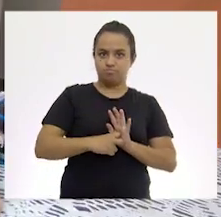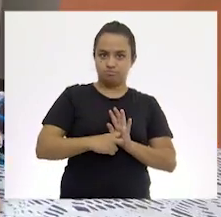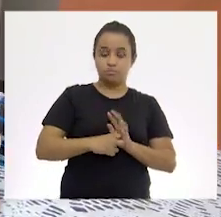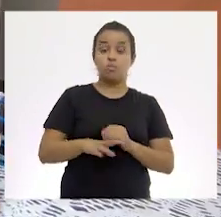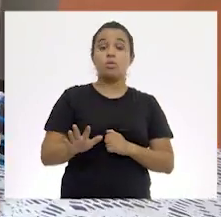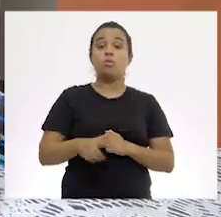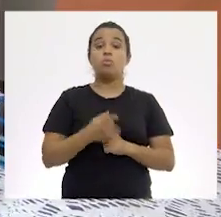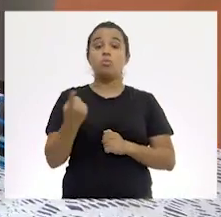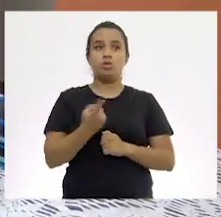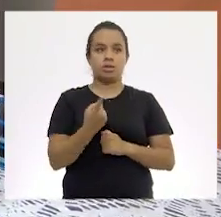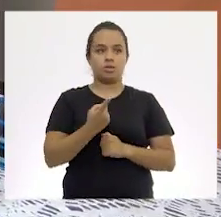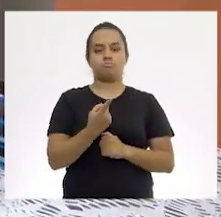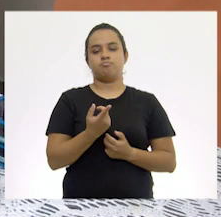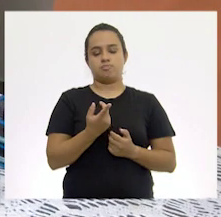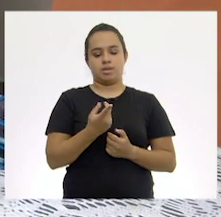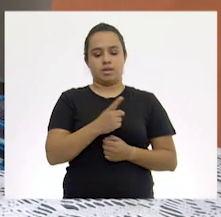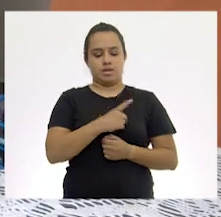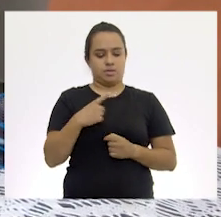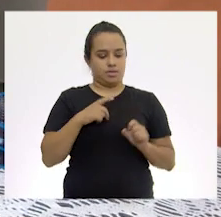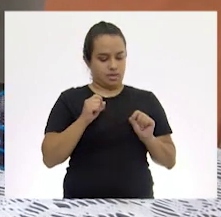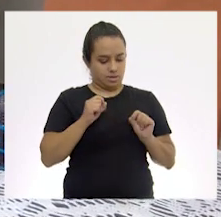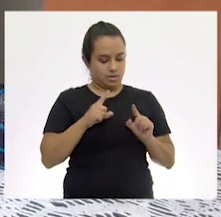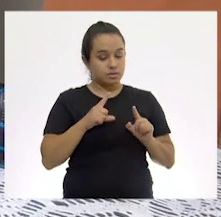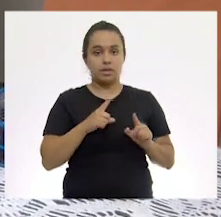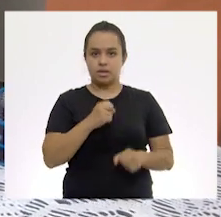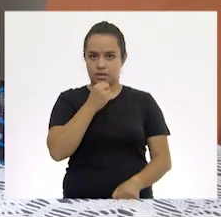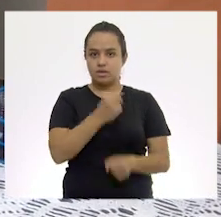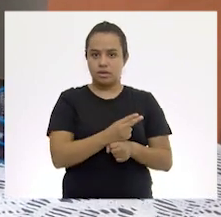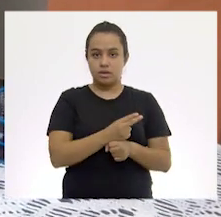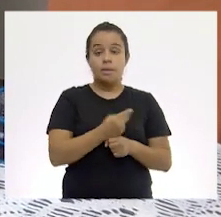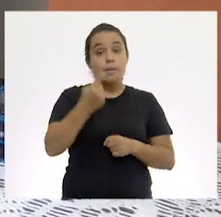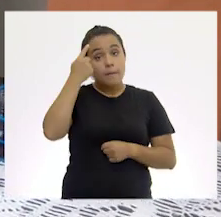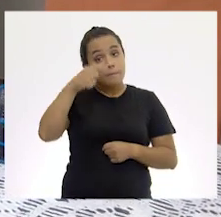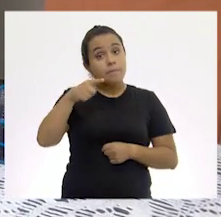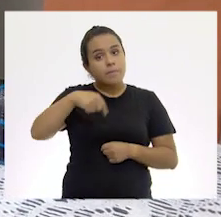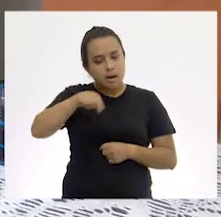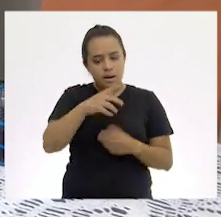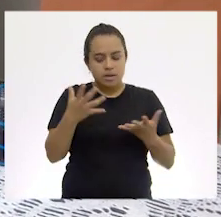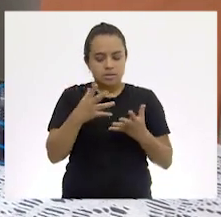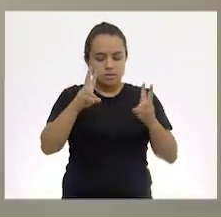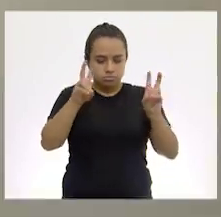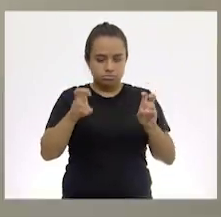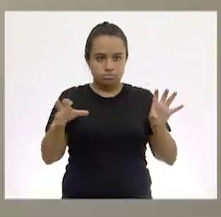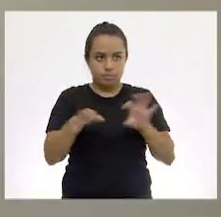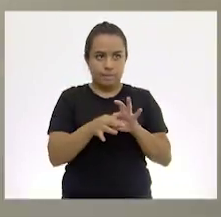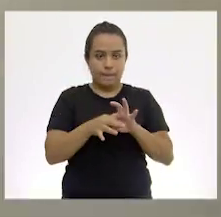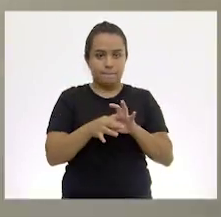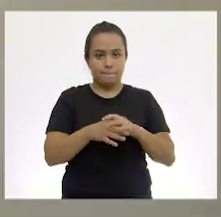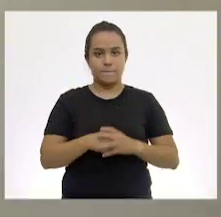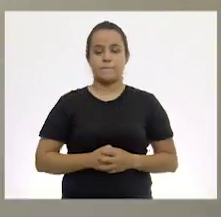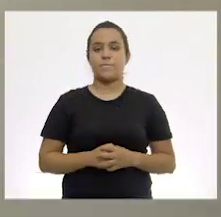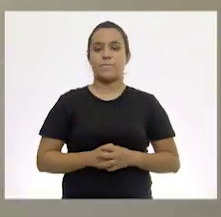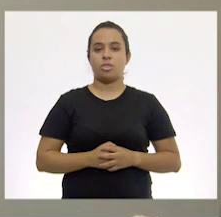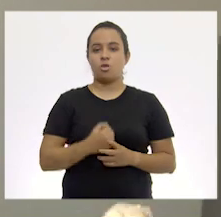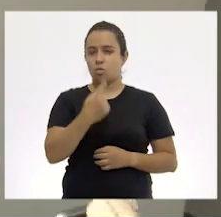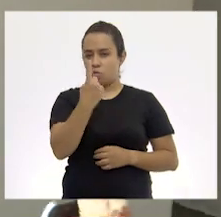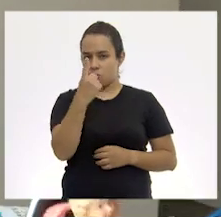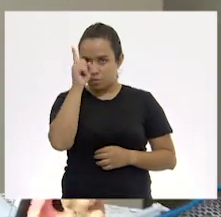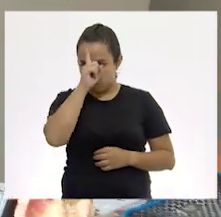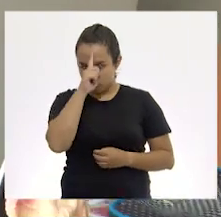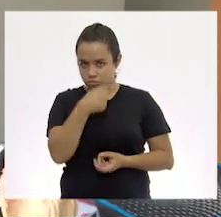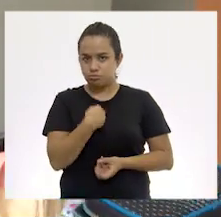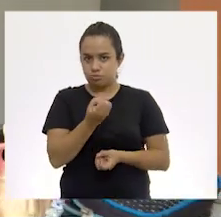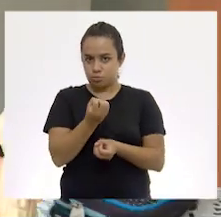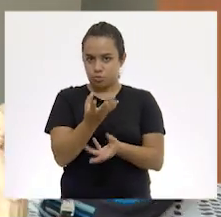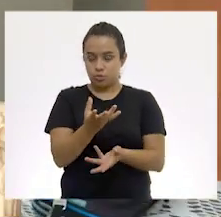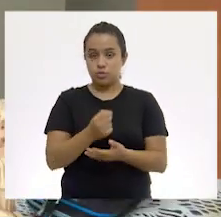porque es importante levantarte temprano, pues para desarrollar bien los temas. Claro, un tip que yo les puedo